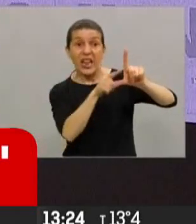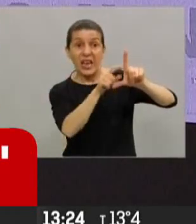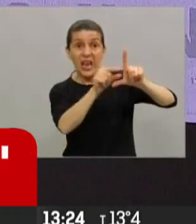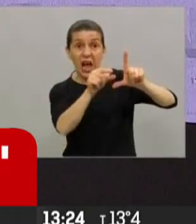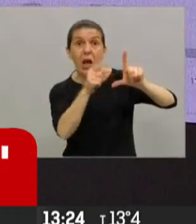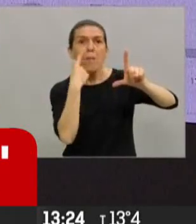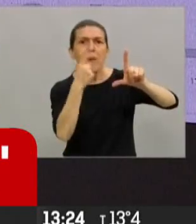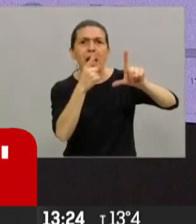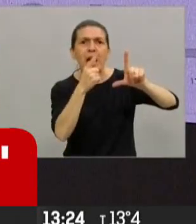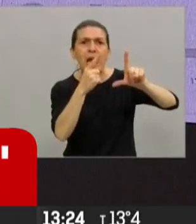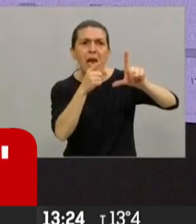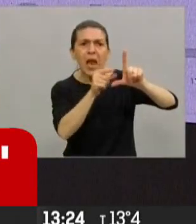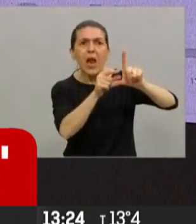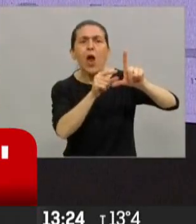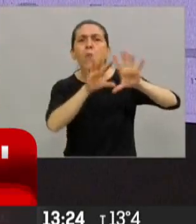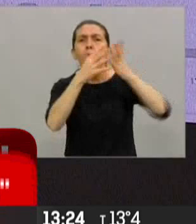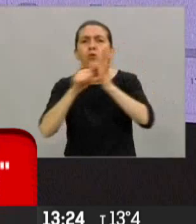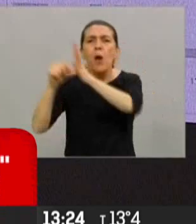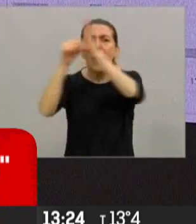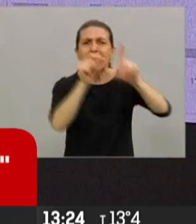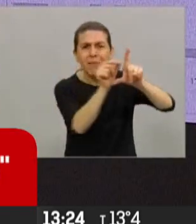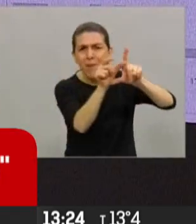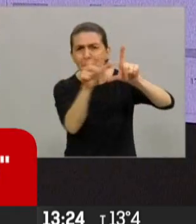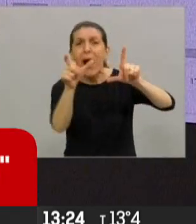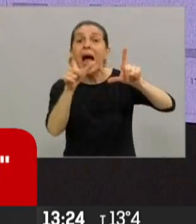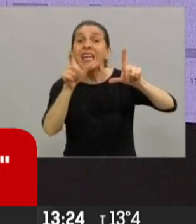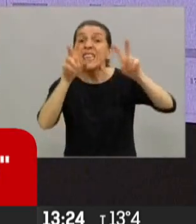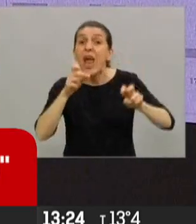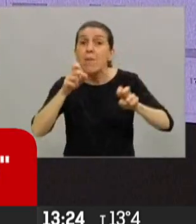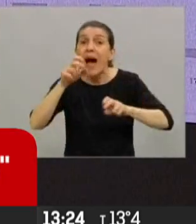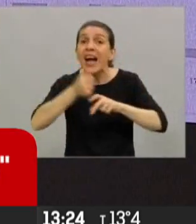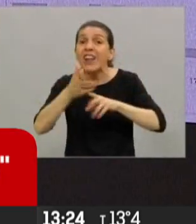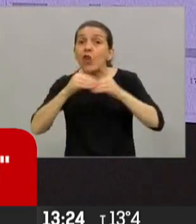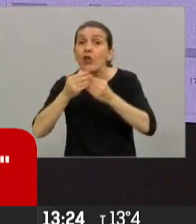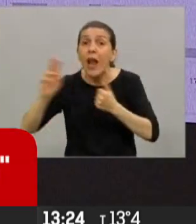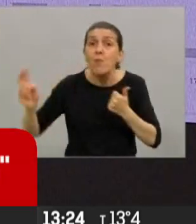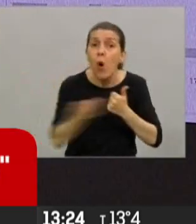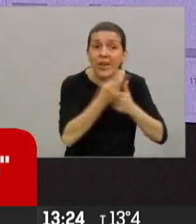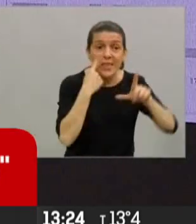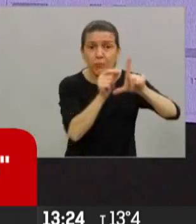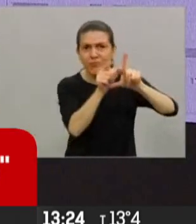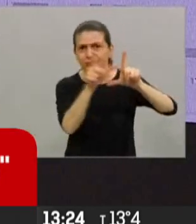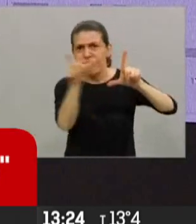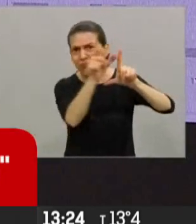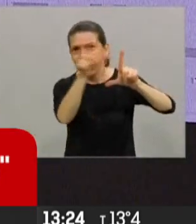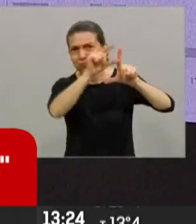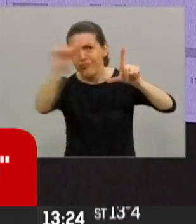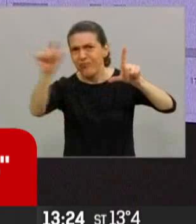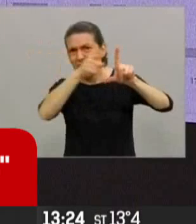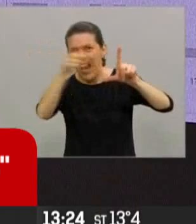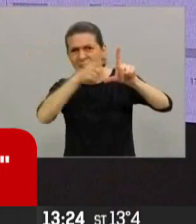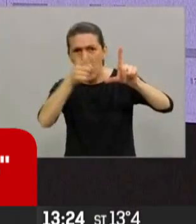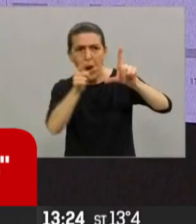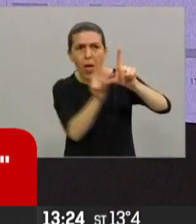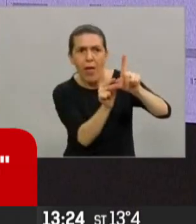Miren cómo creció todo el problema en el mundo, las muertes estamos hablando, y miren dónde está Argentina. Esta es